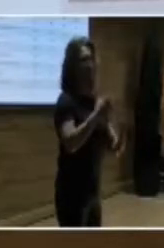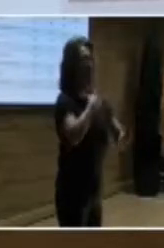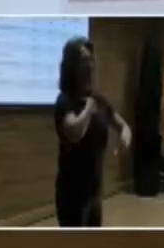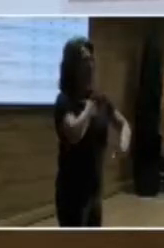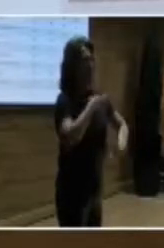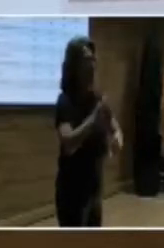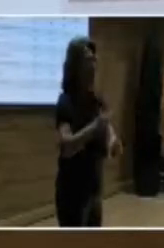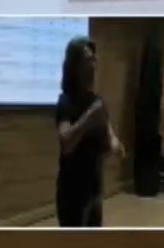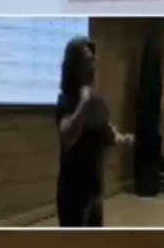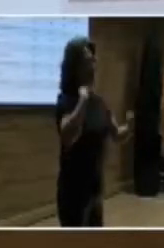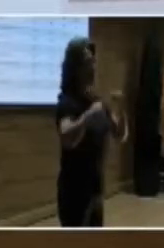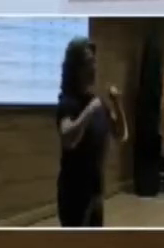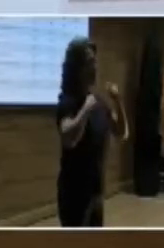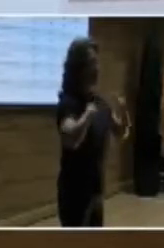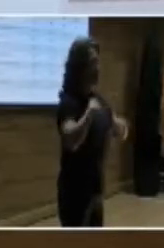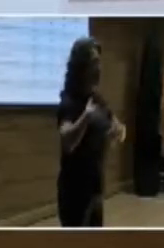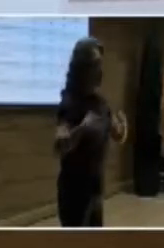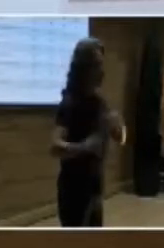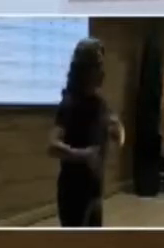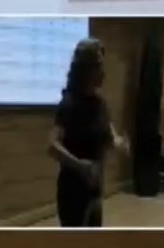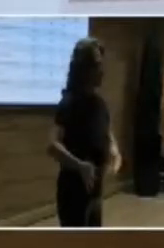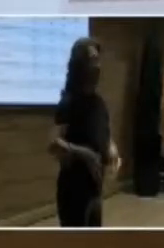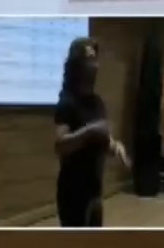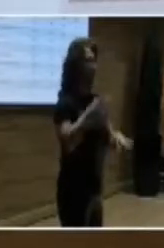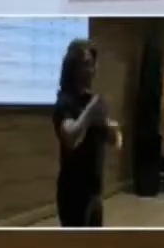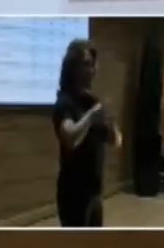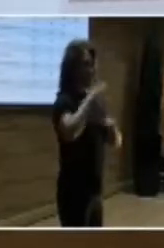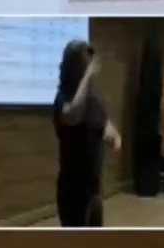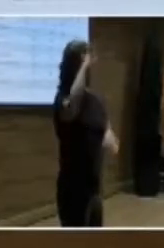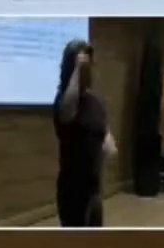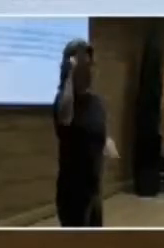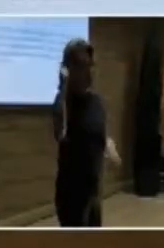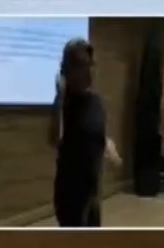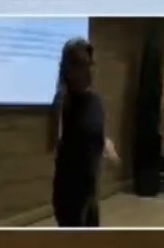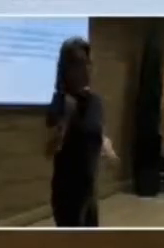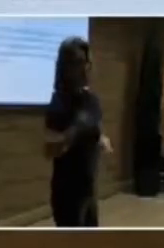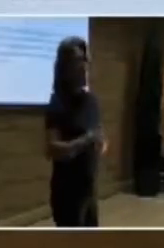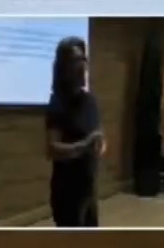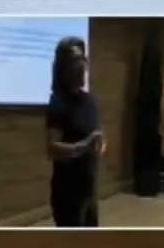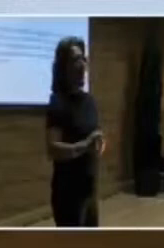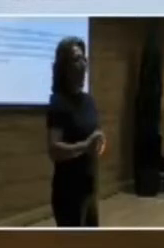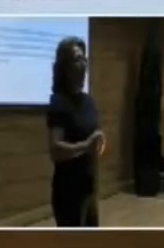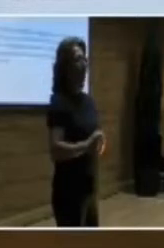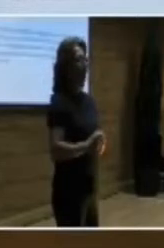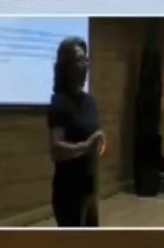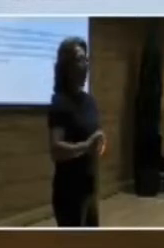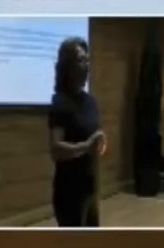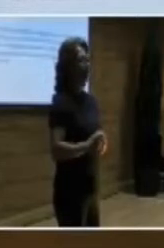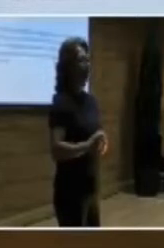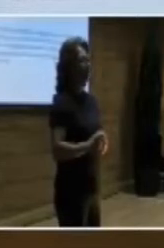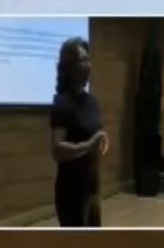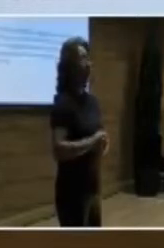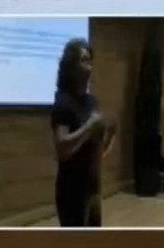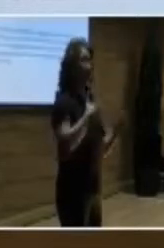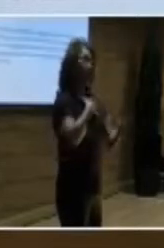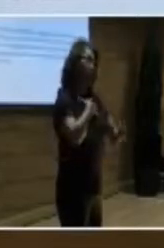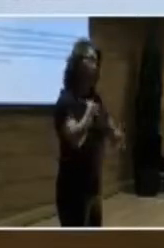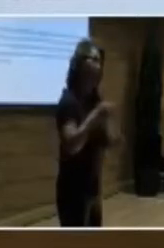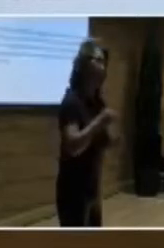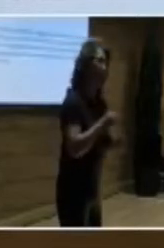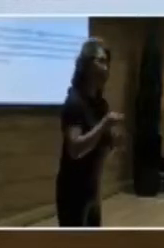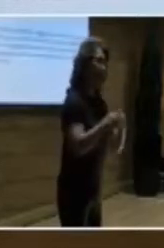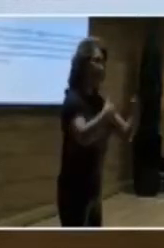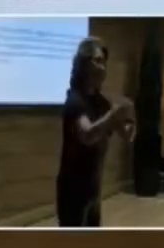lo tanto, ante una manifestación así, no iniciarían un proceso diagnóstico y ahí parte del retraso.